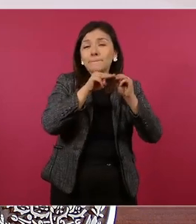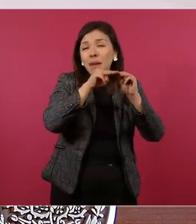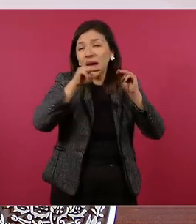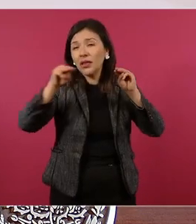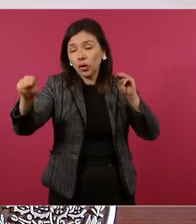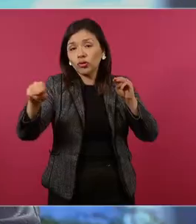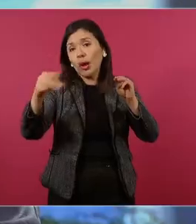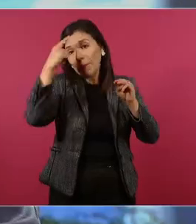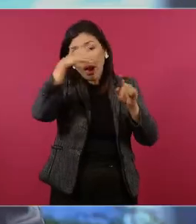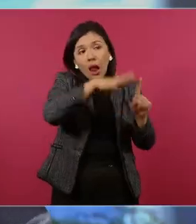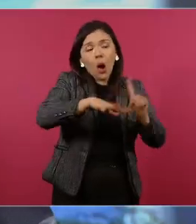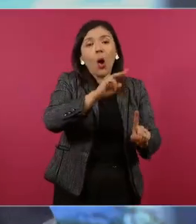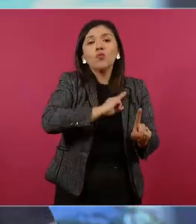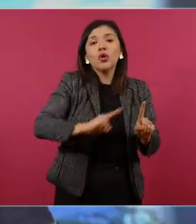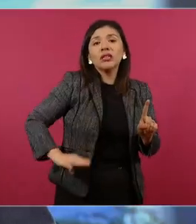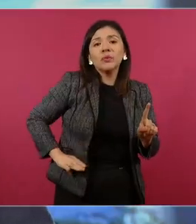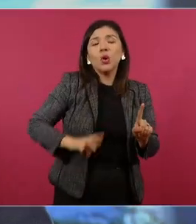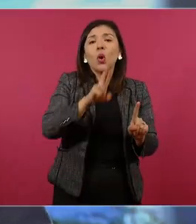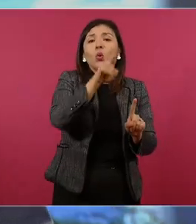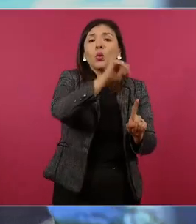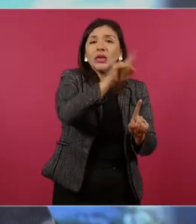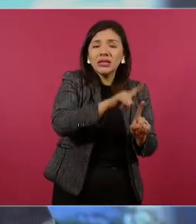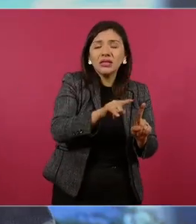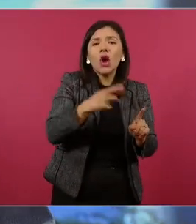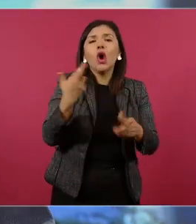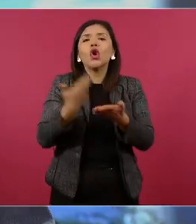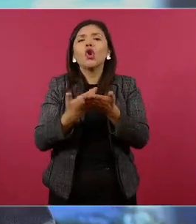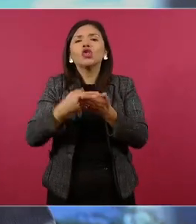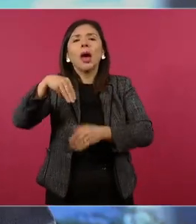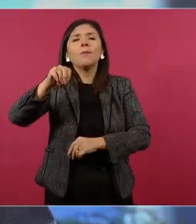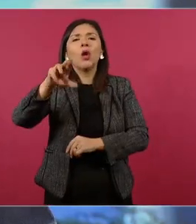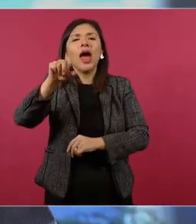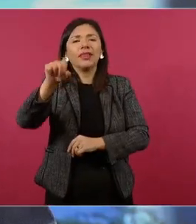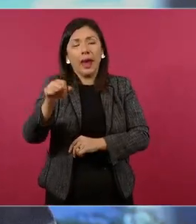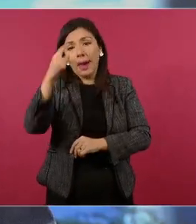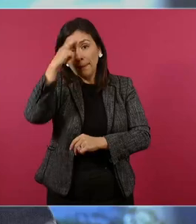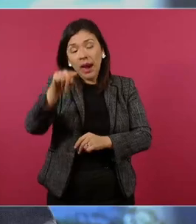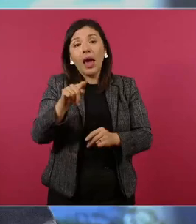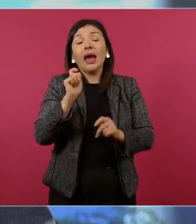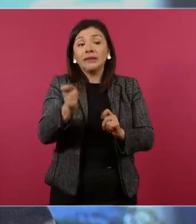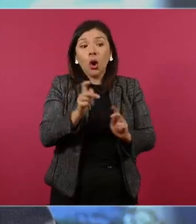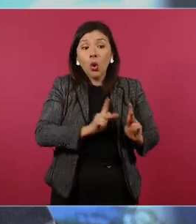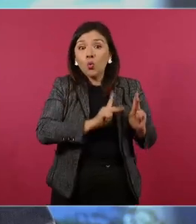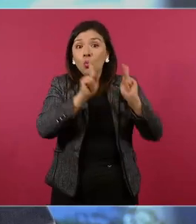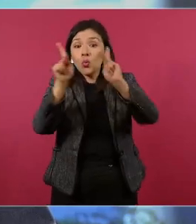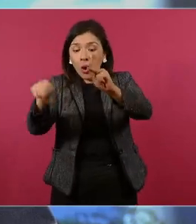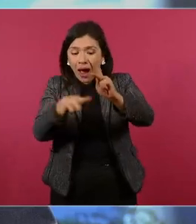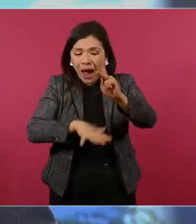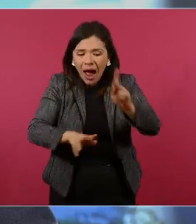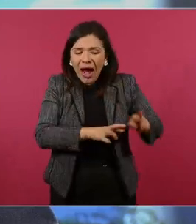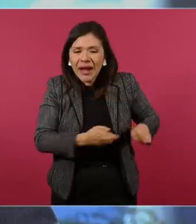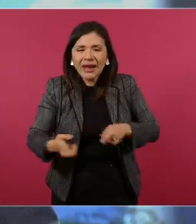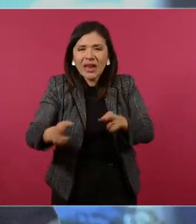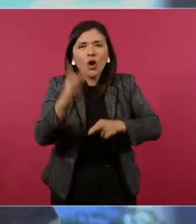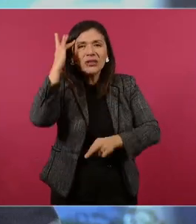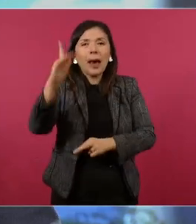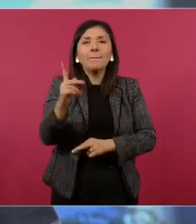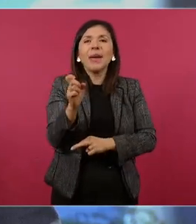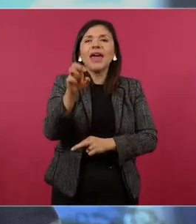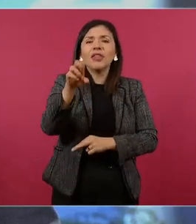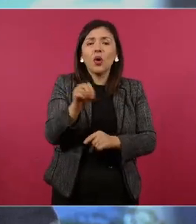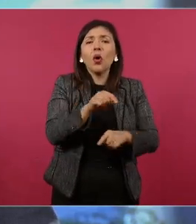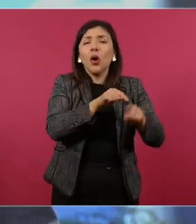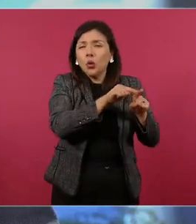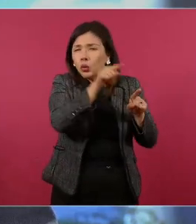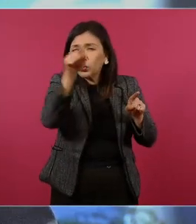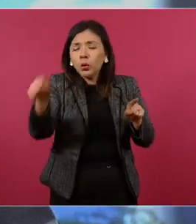conecta los municipios de Ruiz y rosa morada y facilita el cruce de Río San Pedro en solo 25 minutos antes